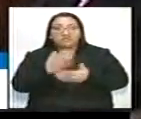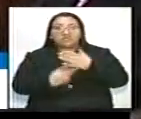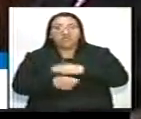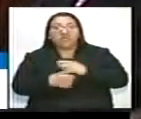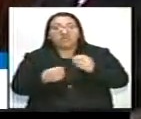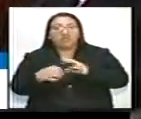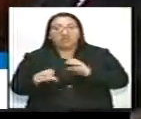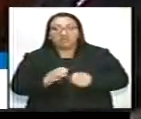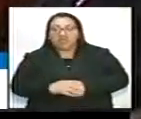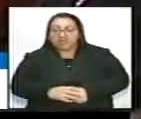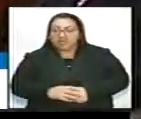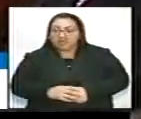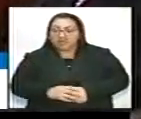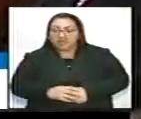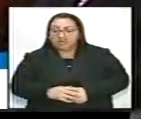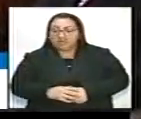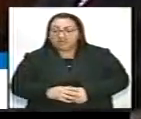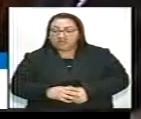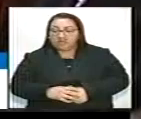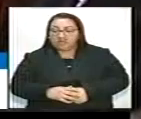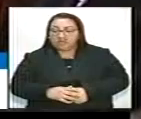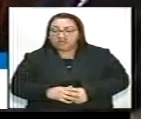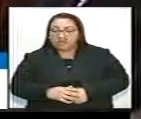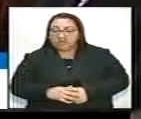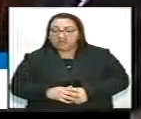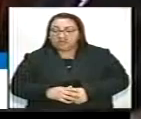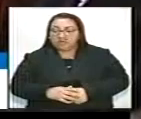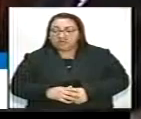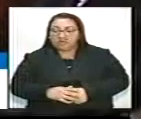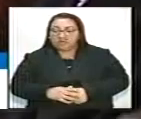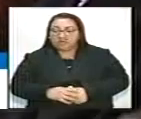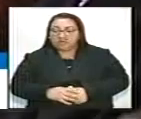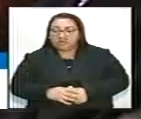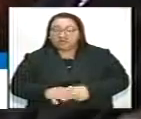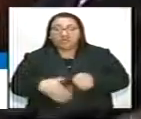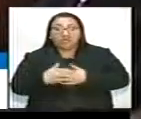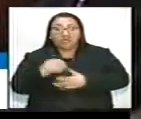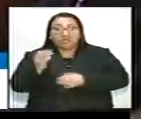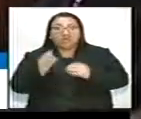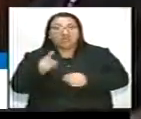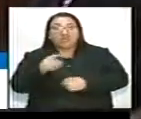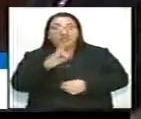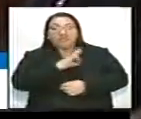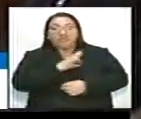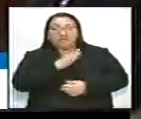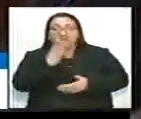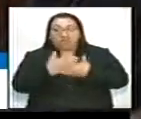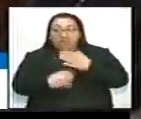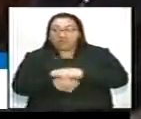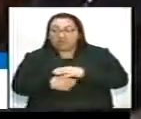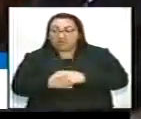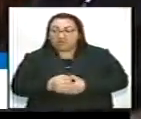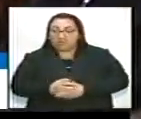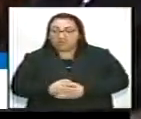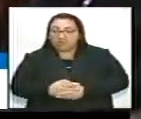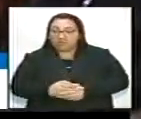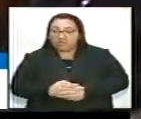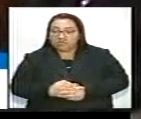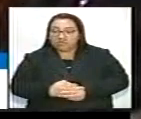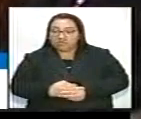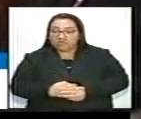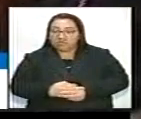se está llevando, se les ha podido dotar de los presupuestos que necesitaban estas fiscalías anticorrupción